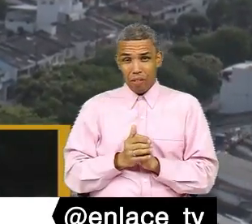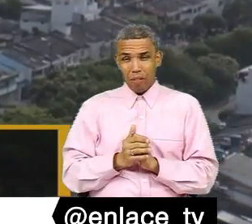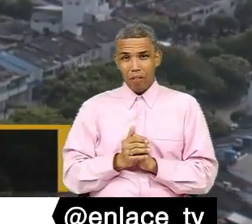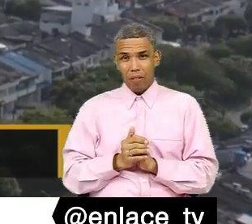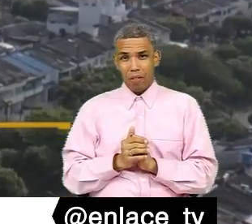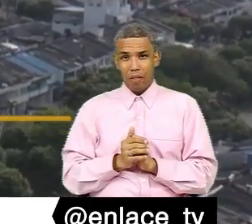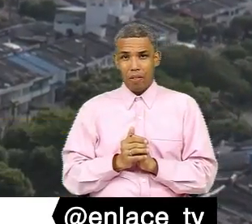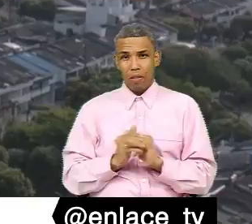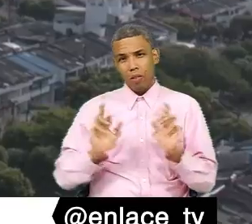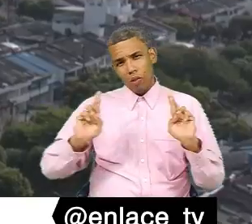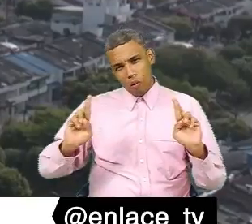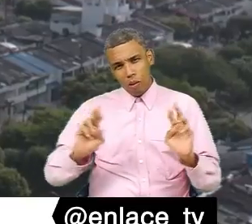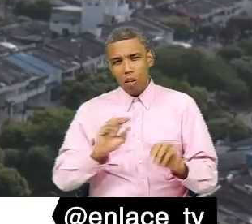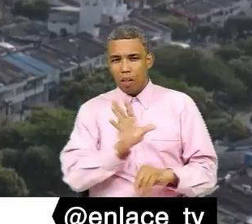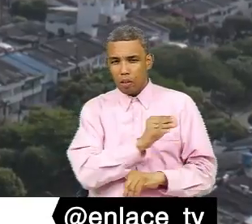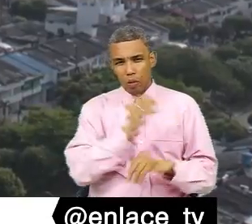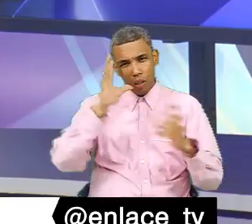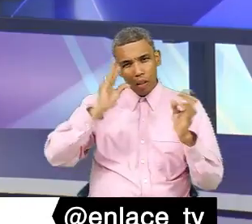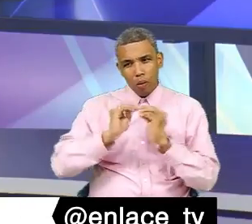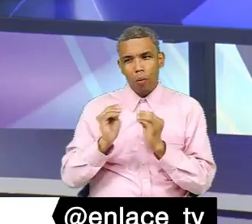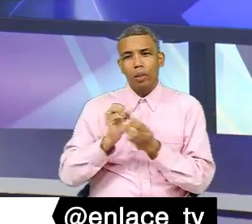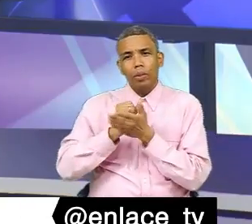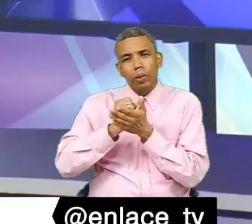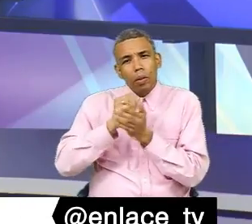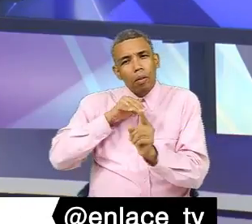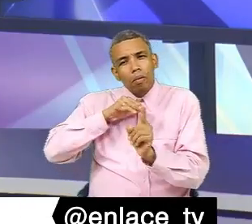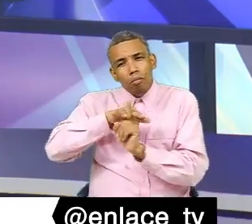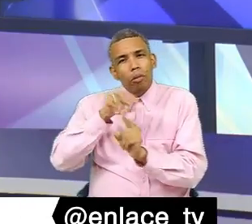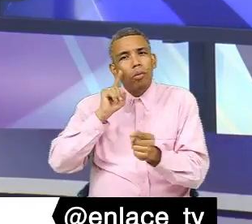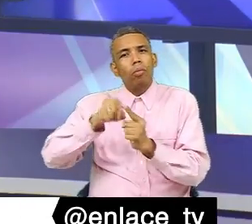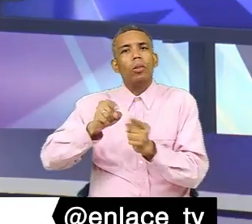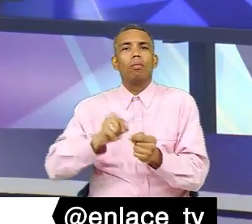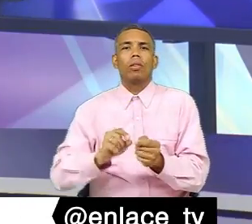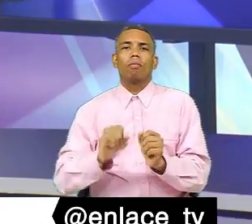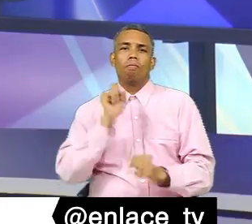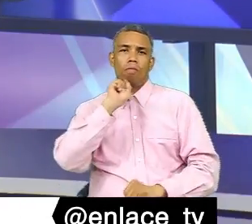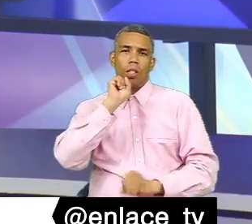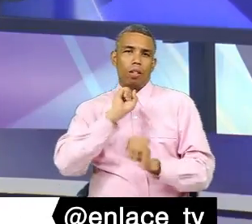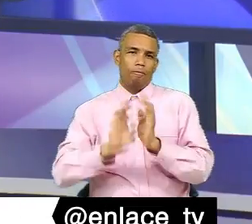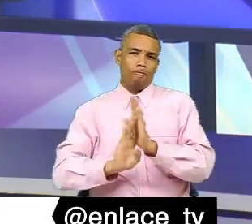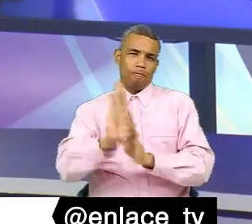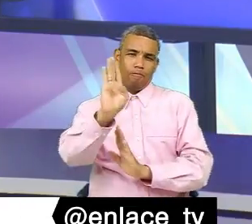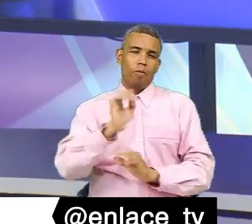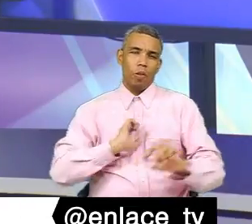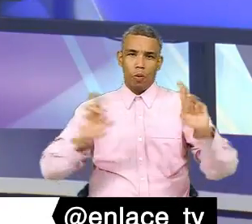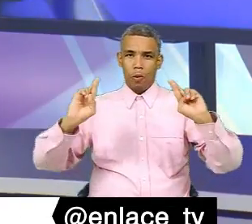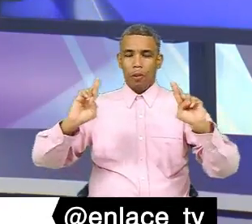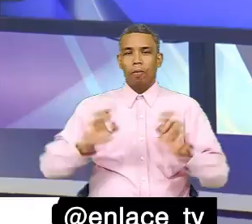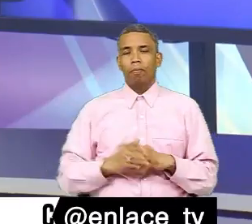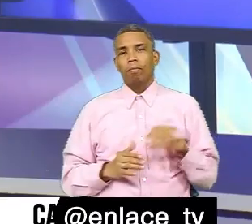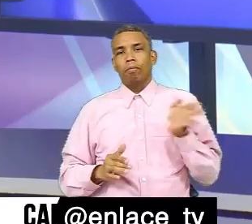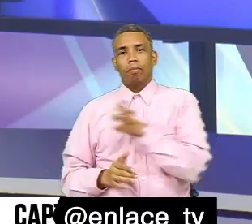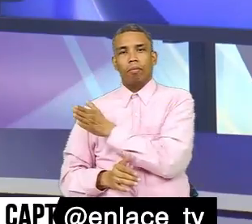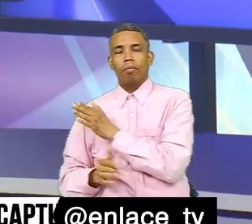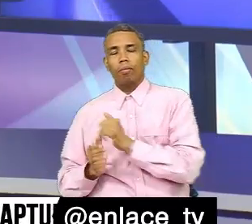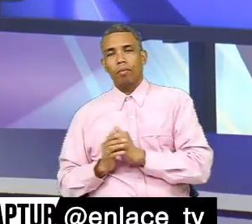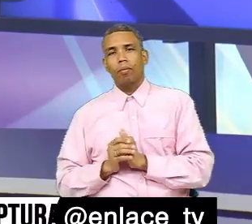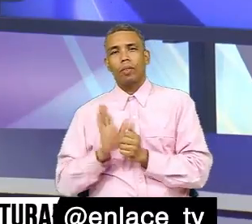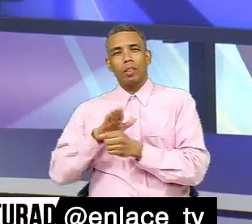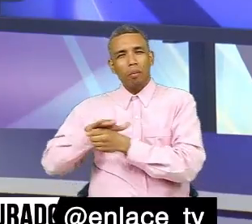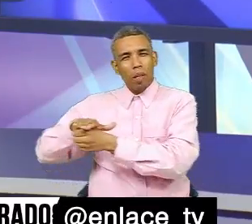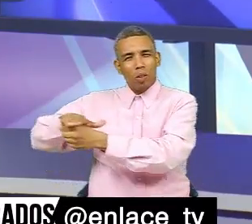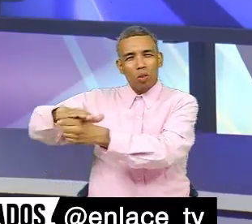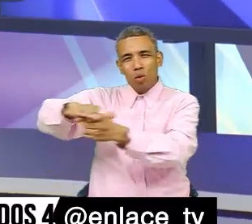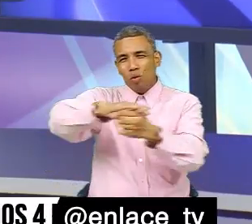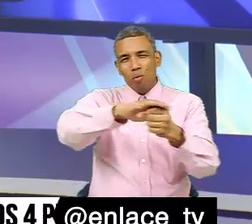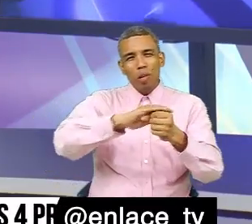haciendo en beneficio de la ciudad. Los presidentes de Junta de Acción Comunal participaron en un debate convocado por el Consejo